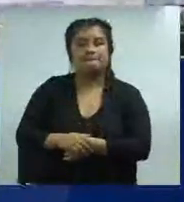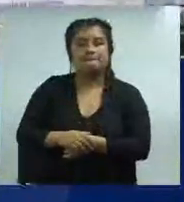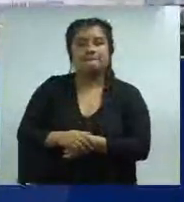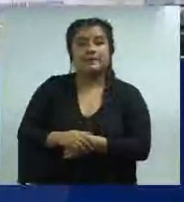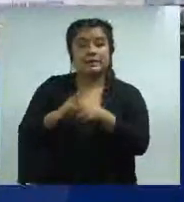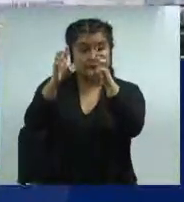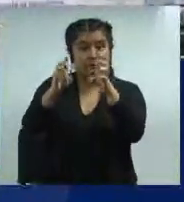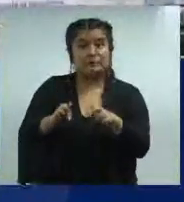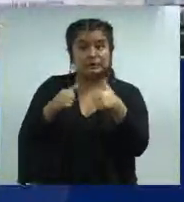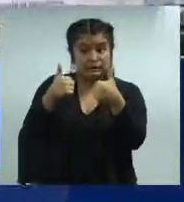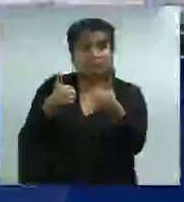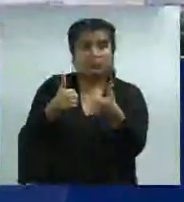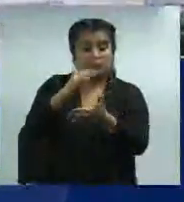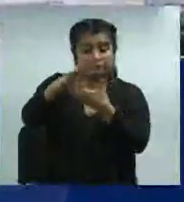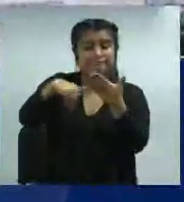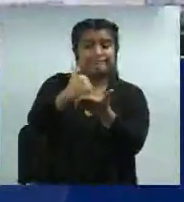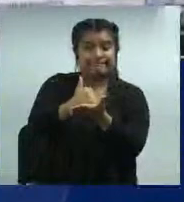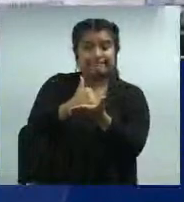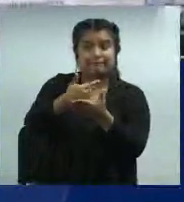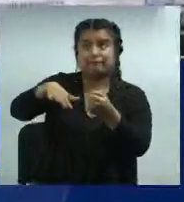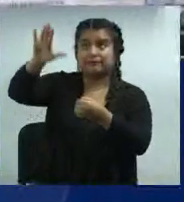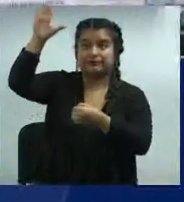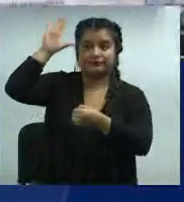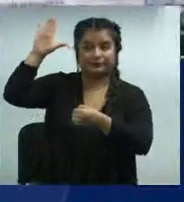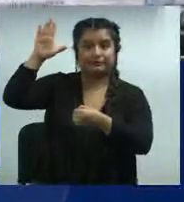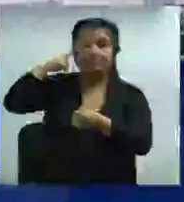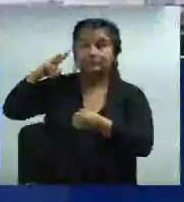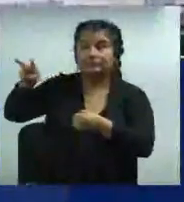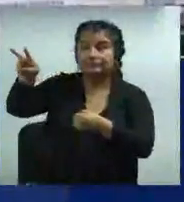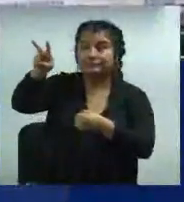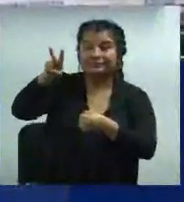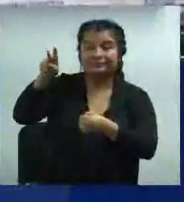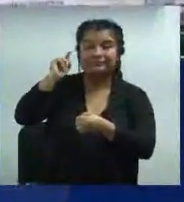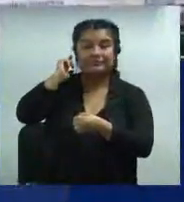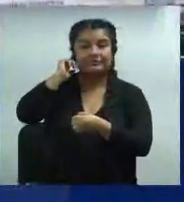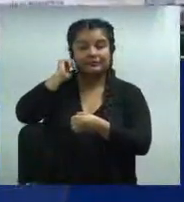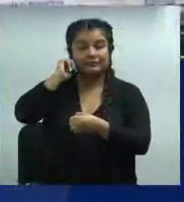Quienes estén de acuerdo, expresarlo levantando la mano. En este momento tenemos